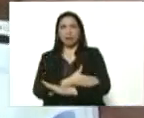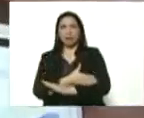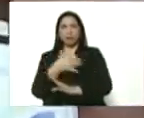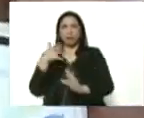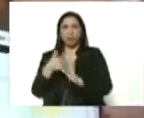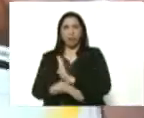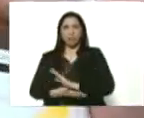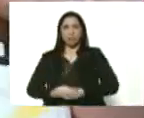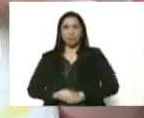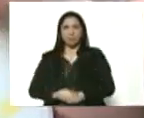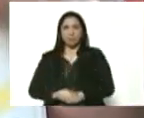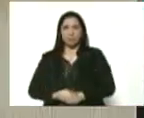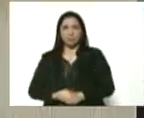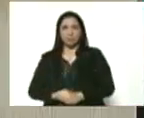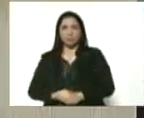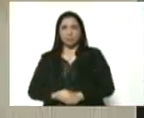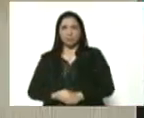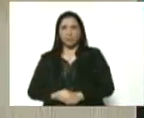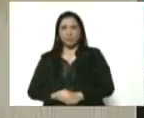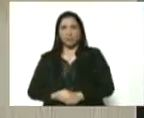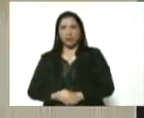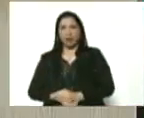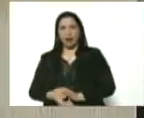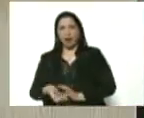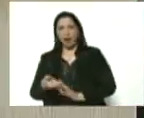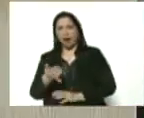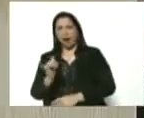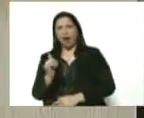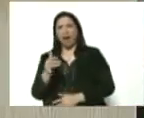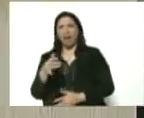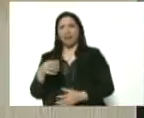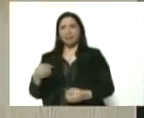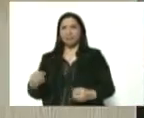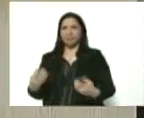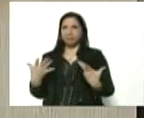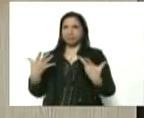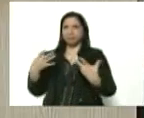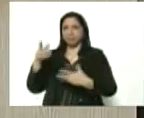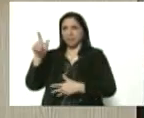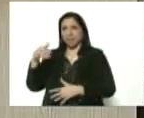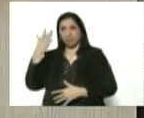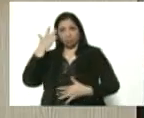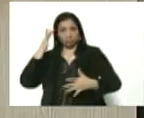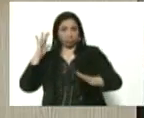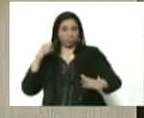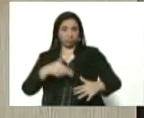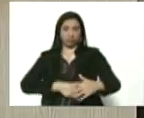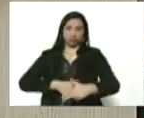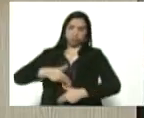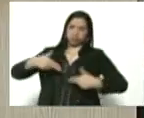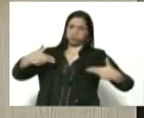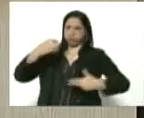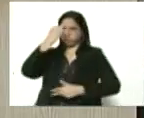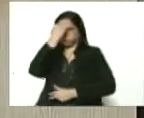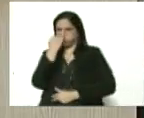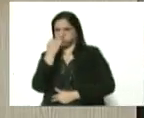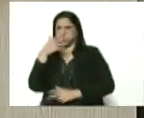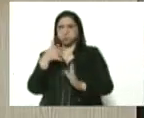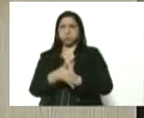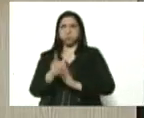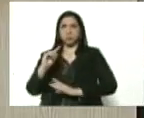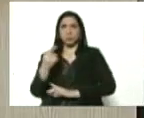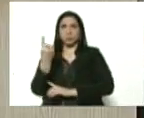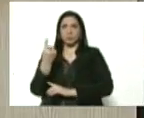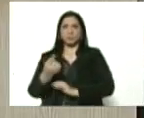sobre la intoxicación de creerse Rambo de estos factores, de ese